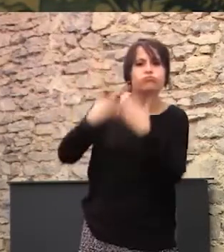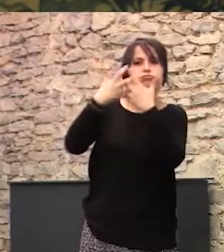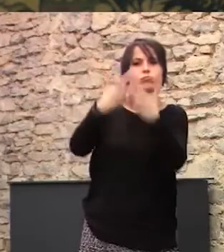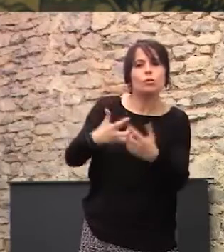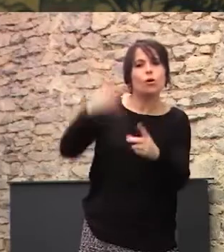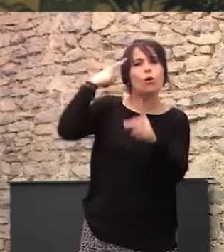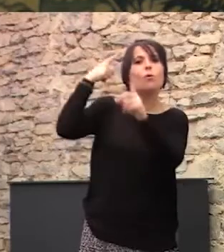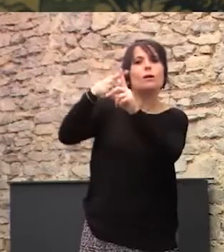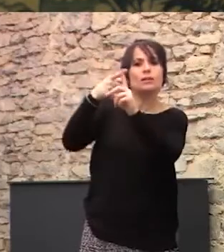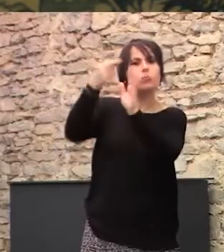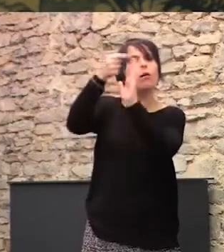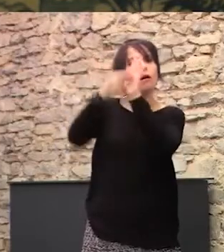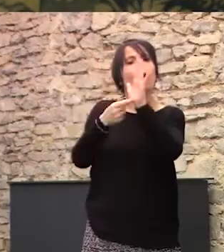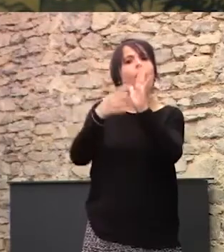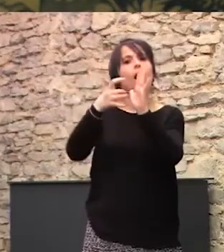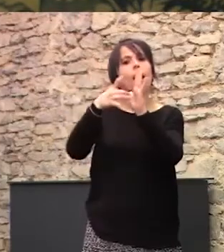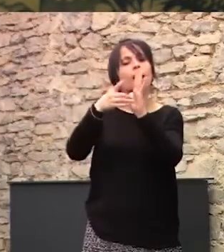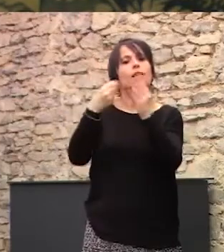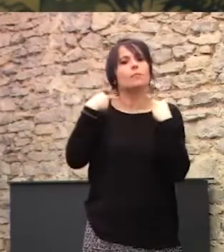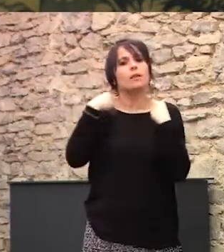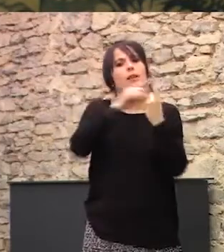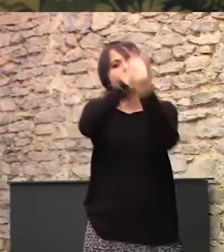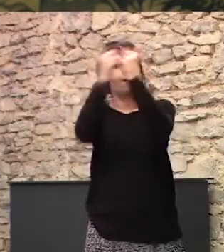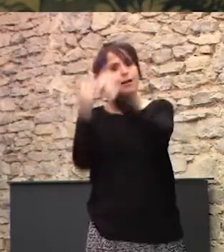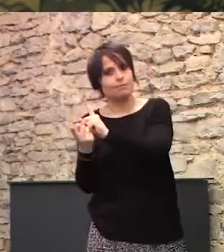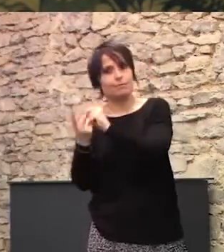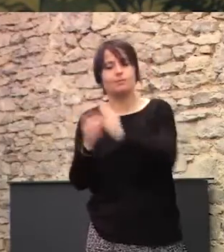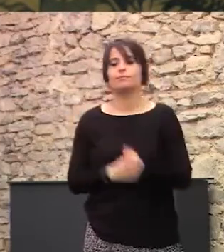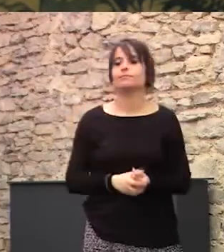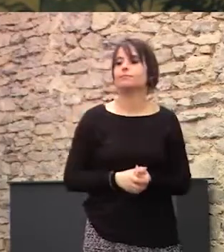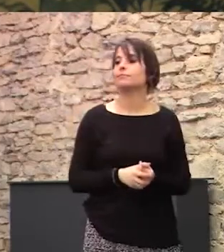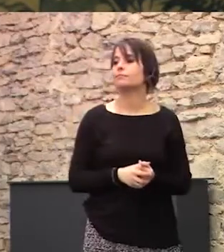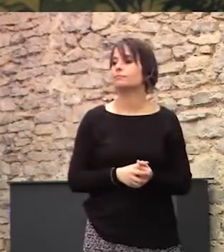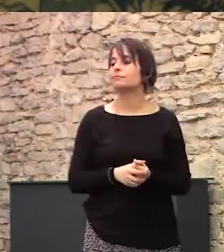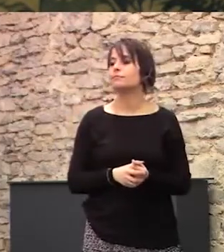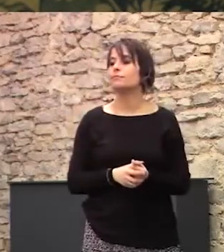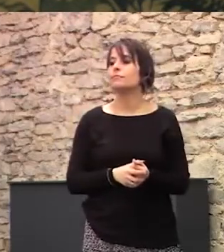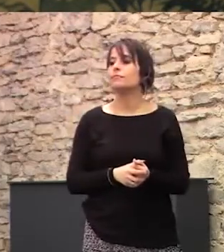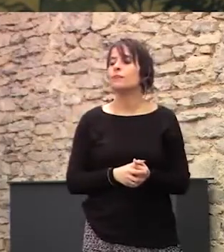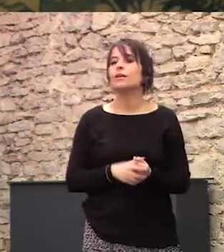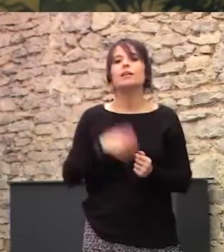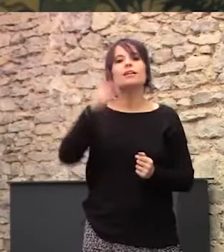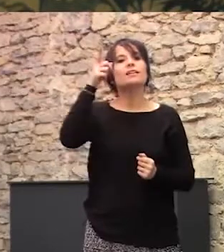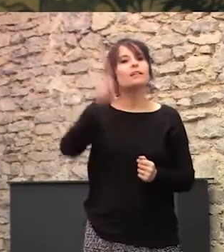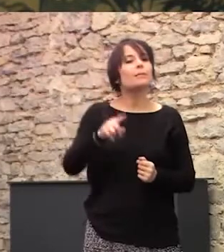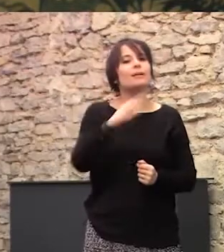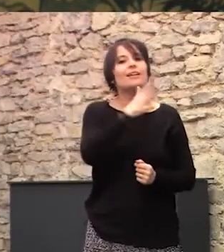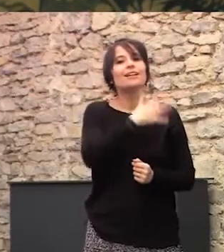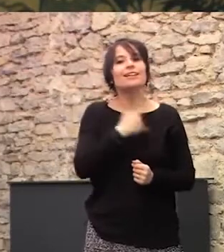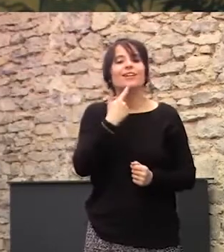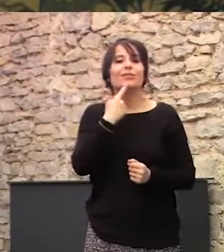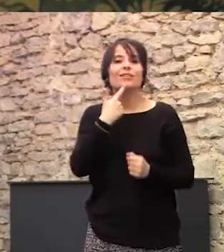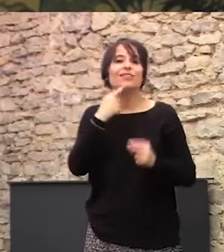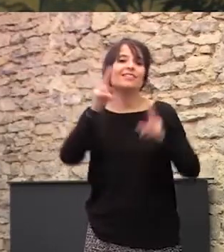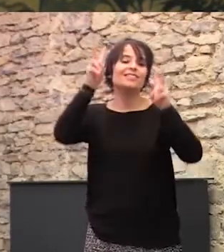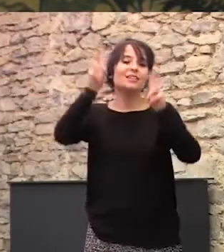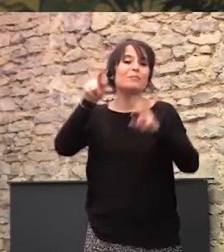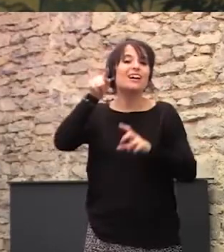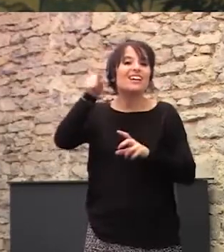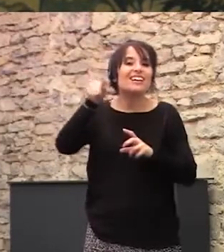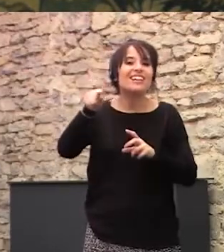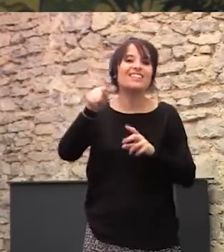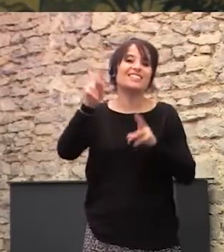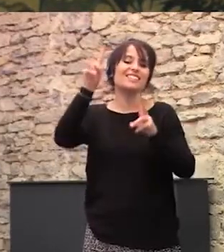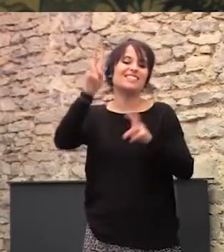sus condiciones de vida. También voy a partir de una perspectiva decolonial, que es fundamentalmente